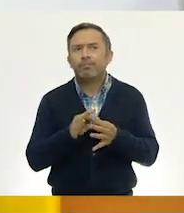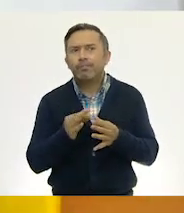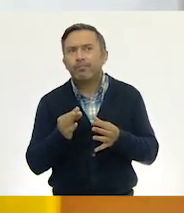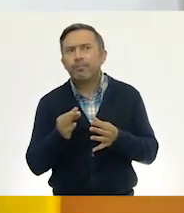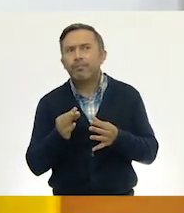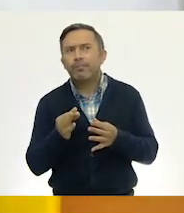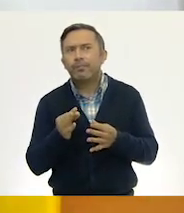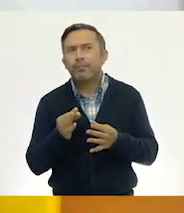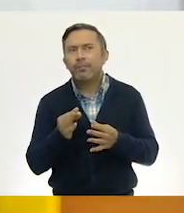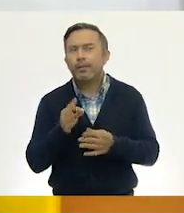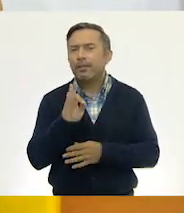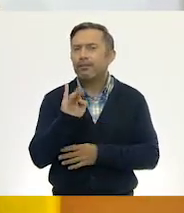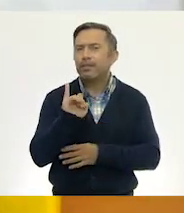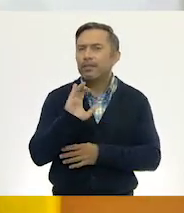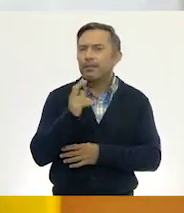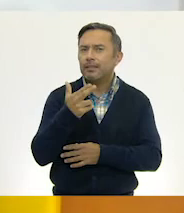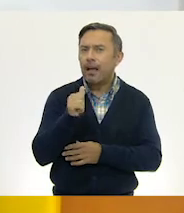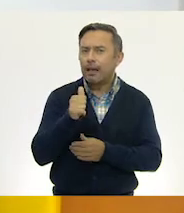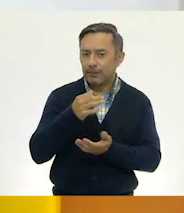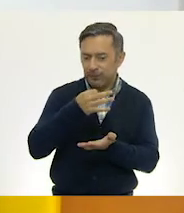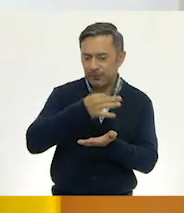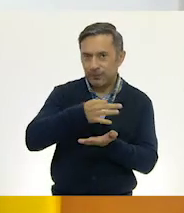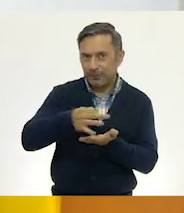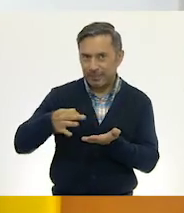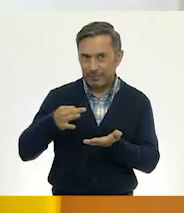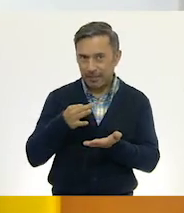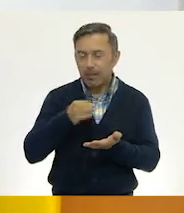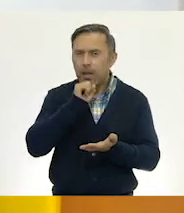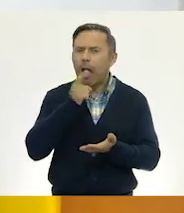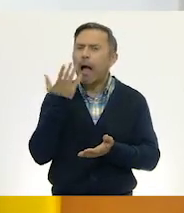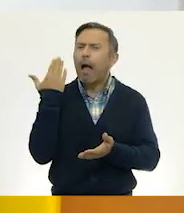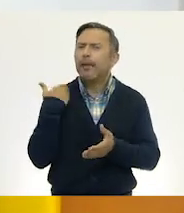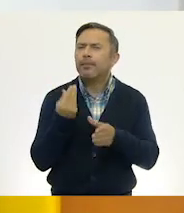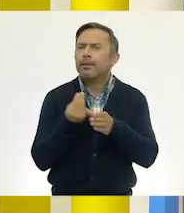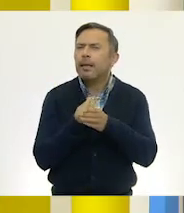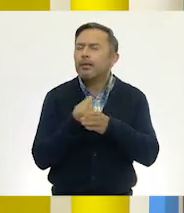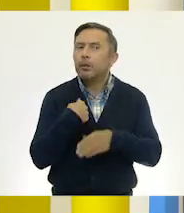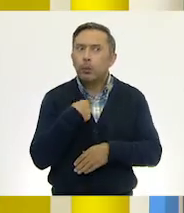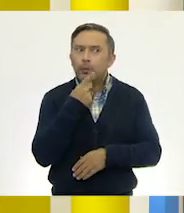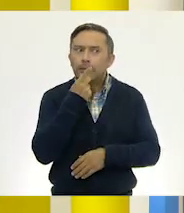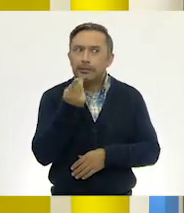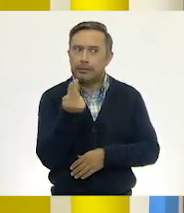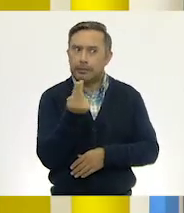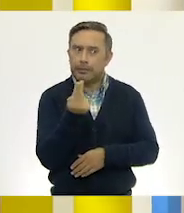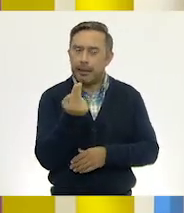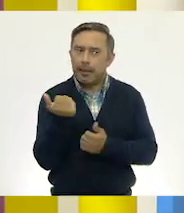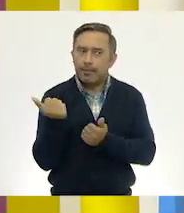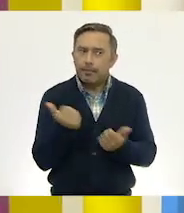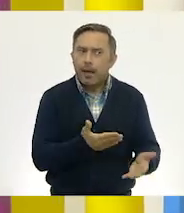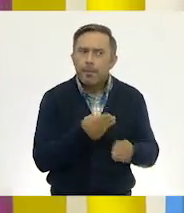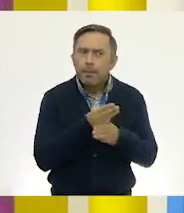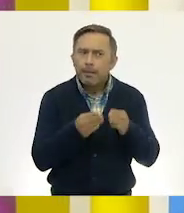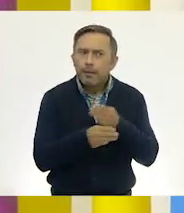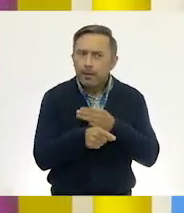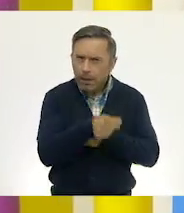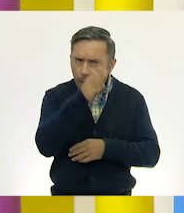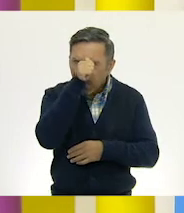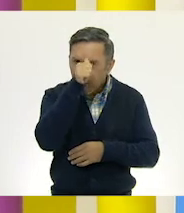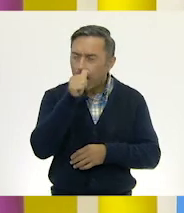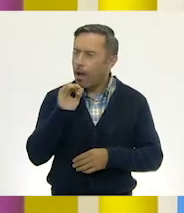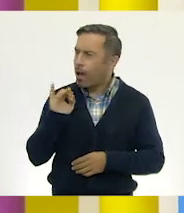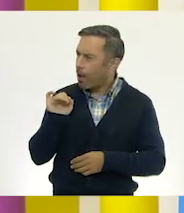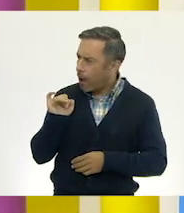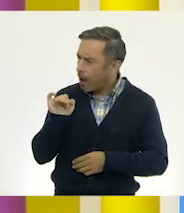y un material que les pedí en la clase anterior. ¿Tú recuerdas cuál es ese material? Ah, sí, me acuerdo. Eran unas